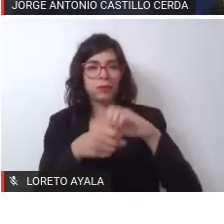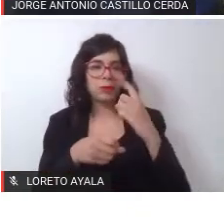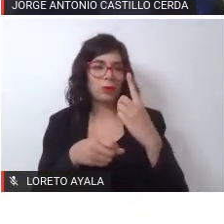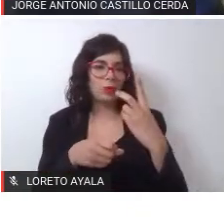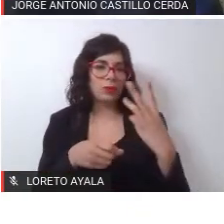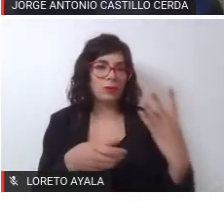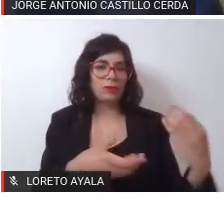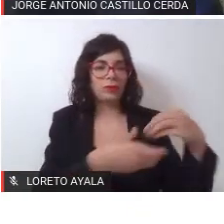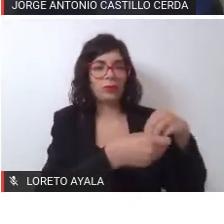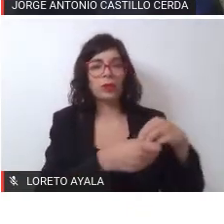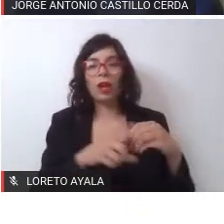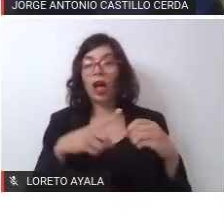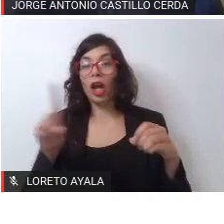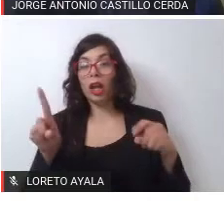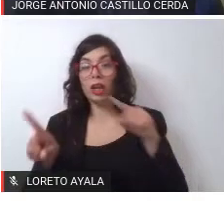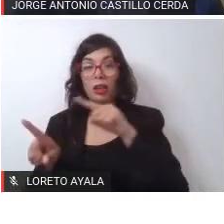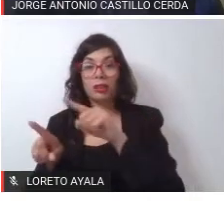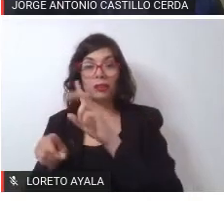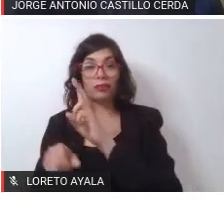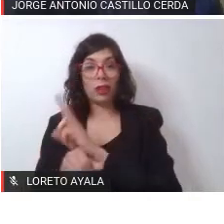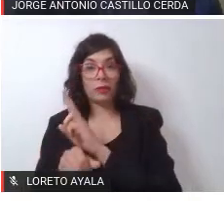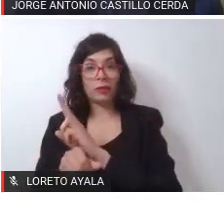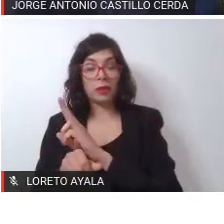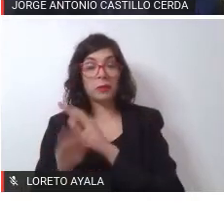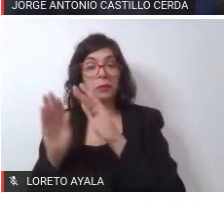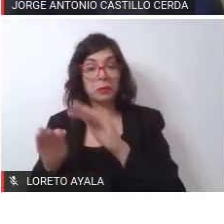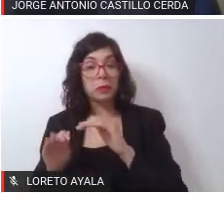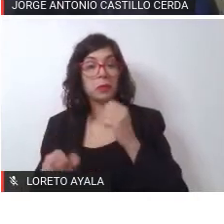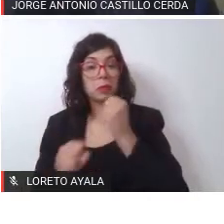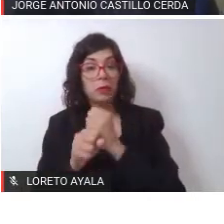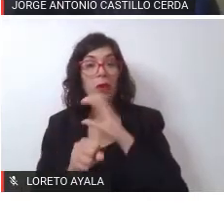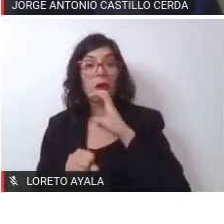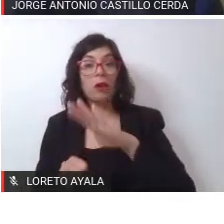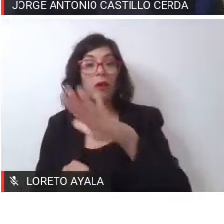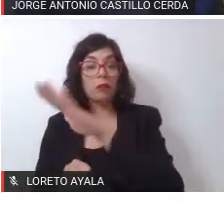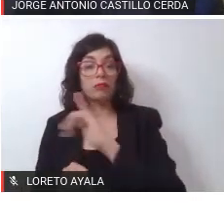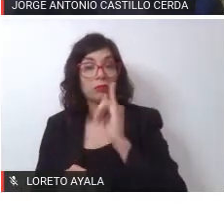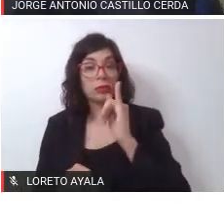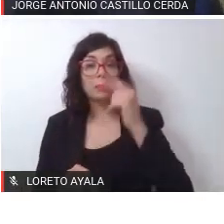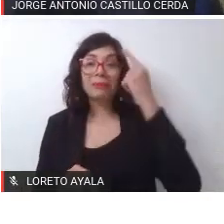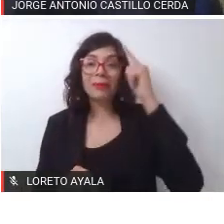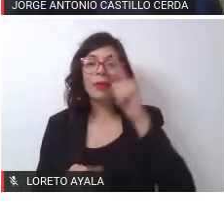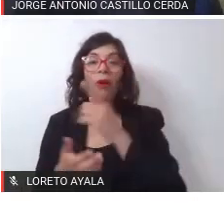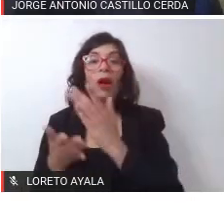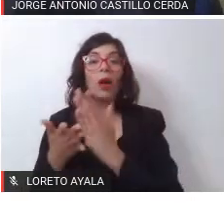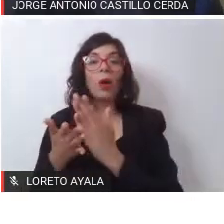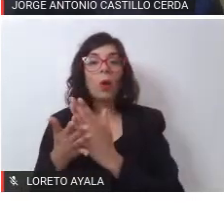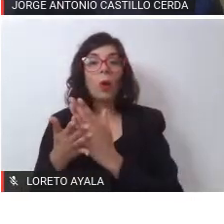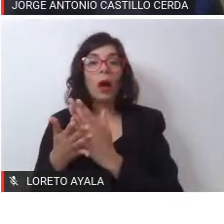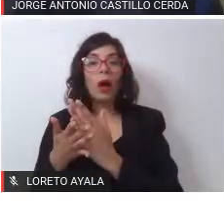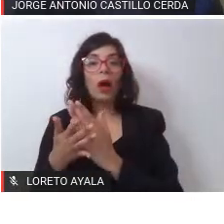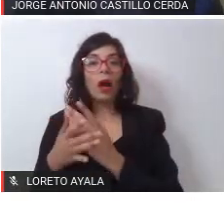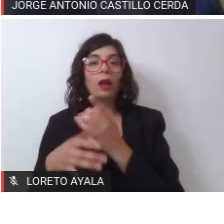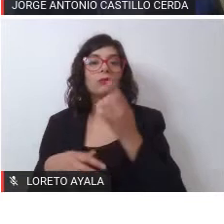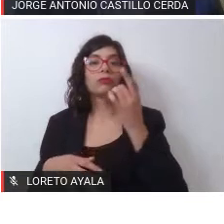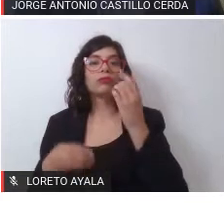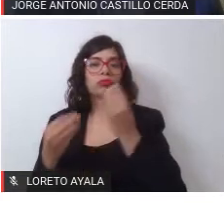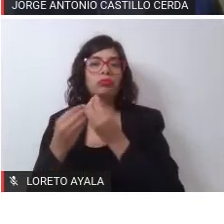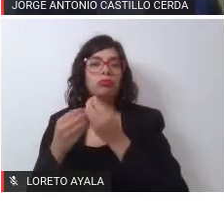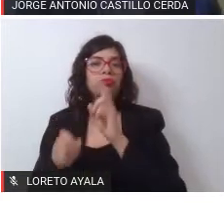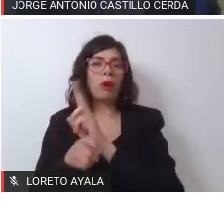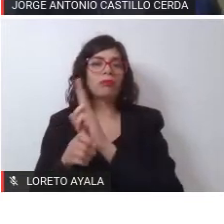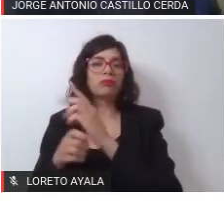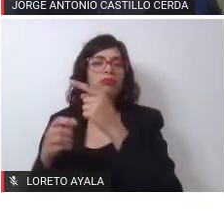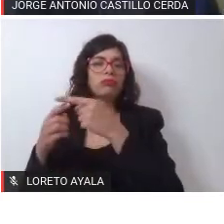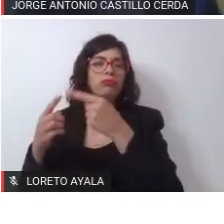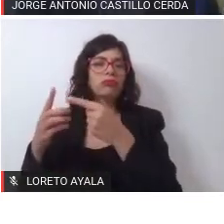otro profesor que también es del mundo rural, pero que trabaja en una escuela polidocente.